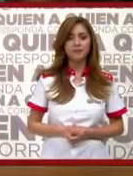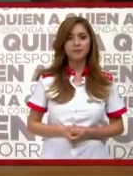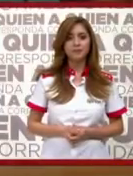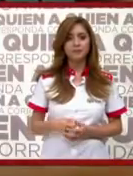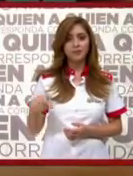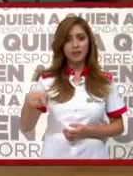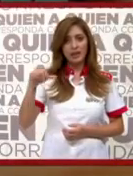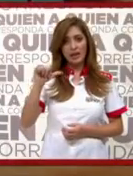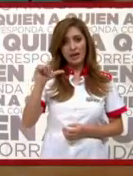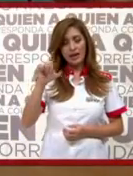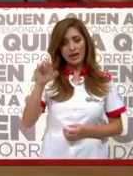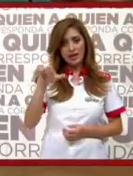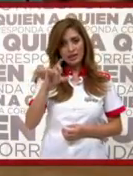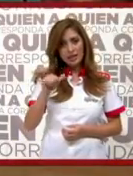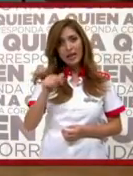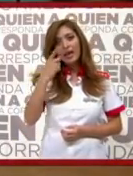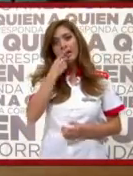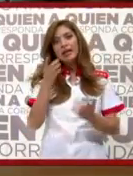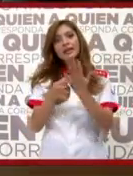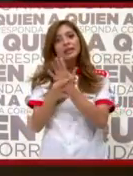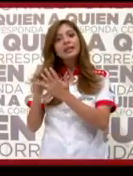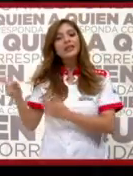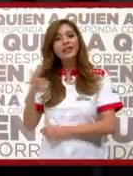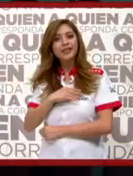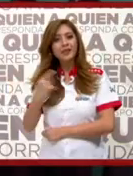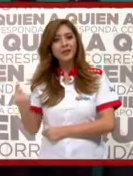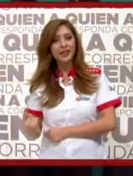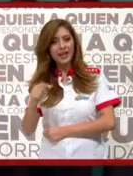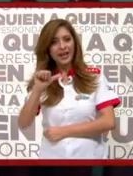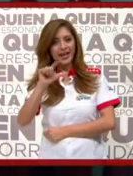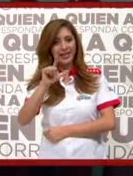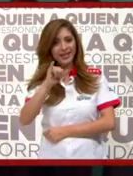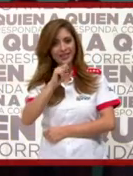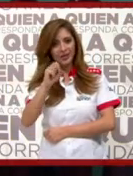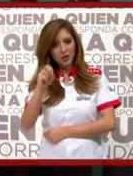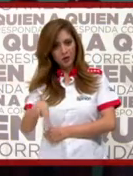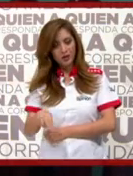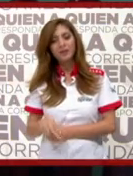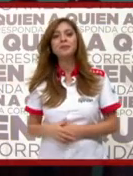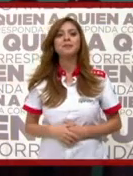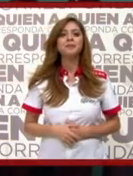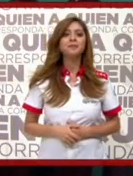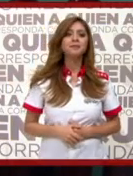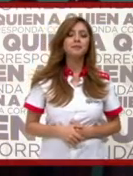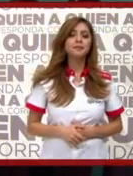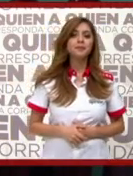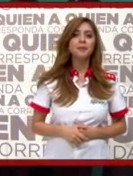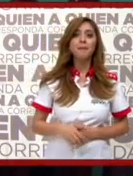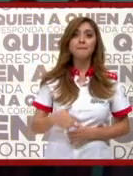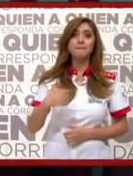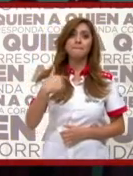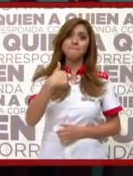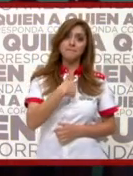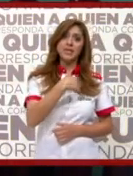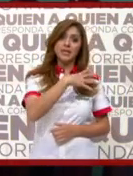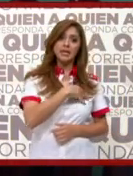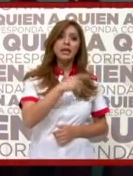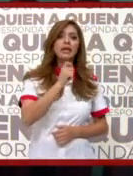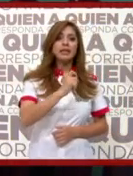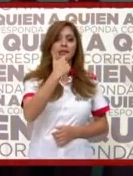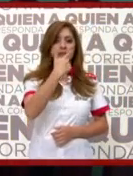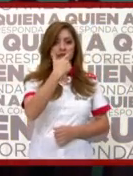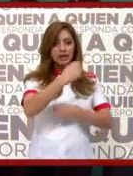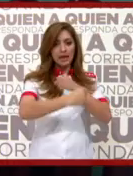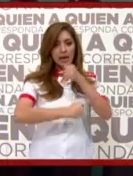Alexia Centeno Elías nos contó de la pequeña Allison. Mi hija, Allison Centeno Elías, tiene 7 años y